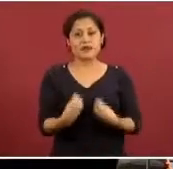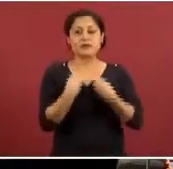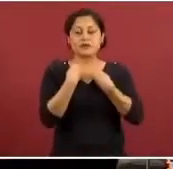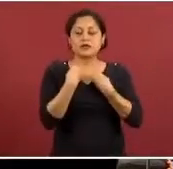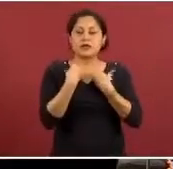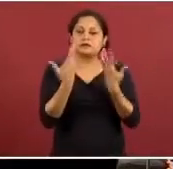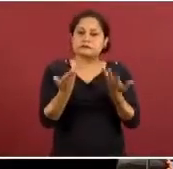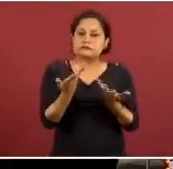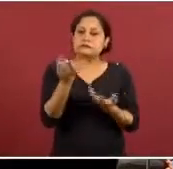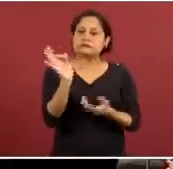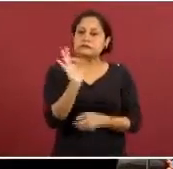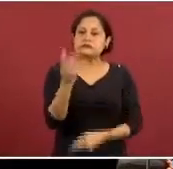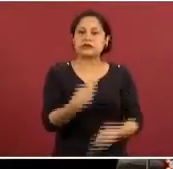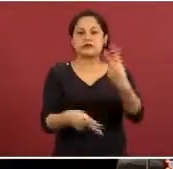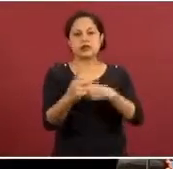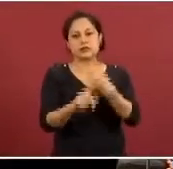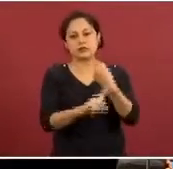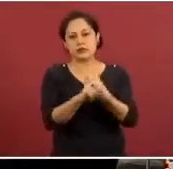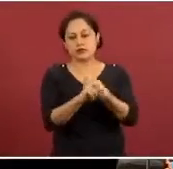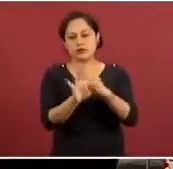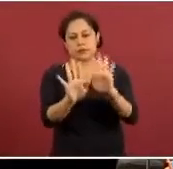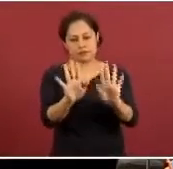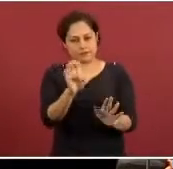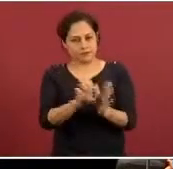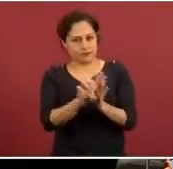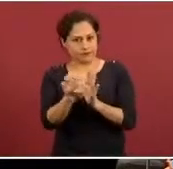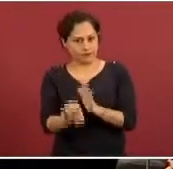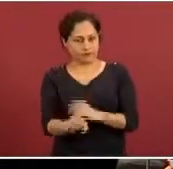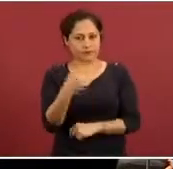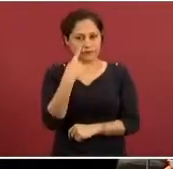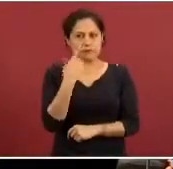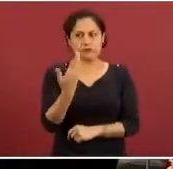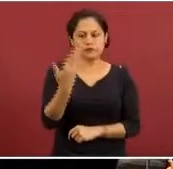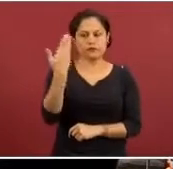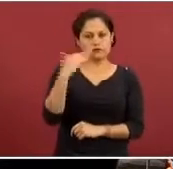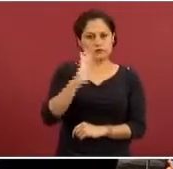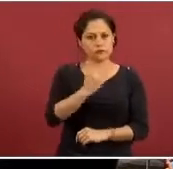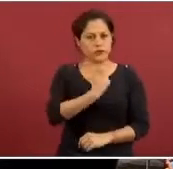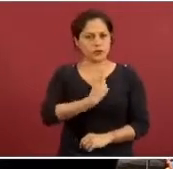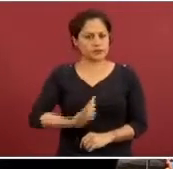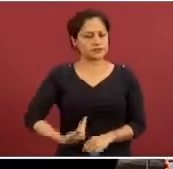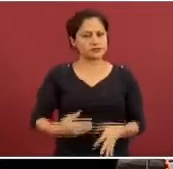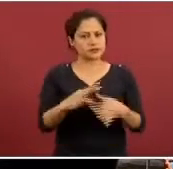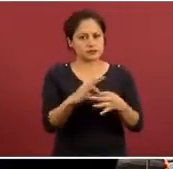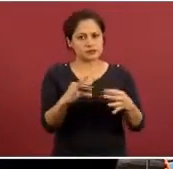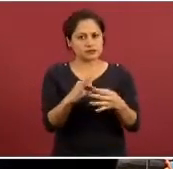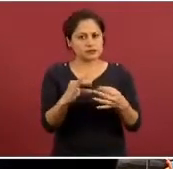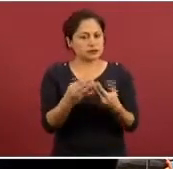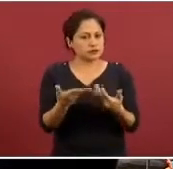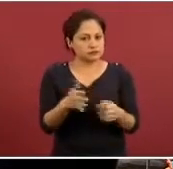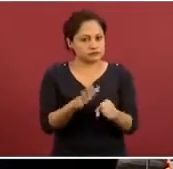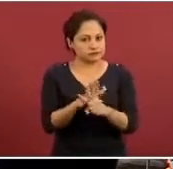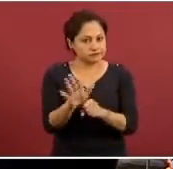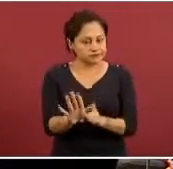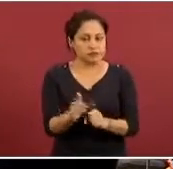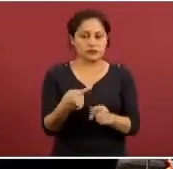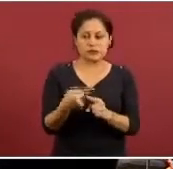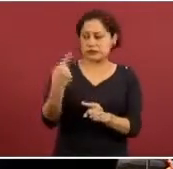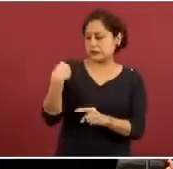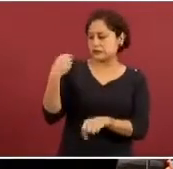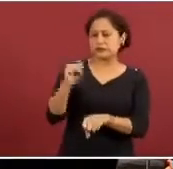deseadas. Una que resulta muy obvia y que ha mencionado el presidente y hemos mencionado a lo largo de varias